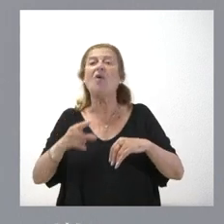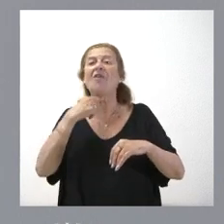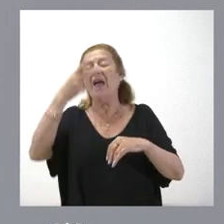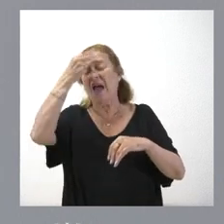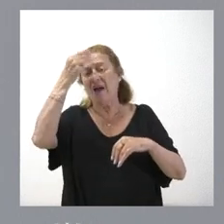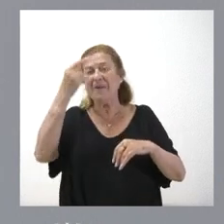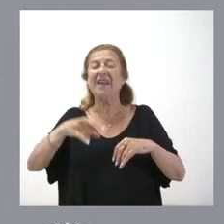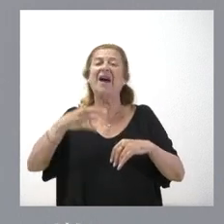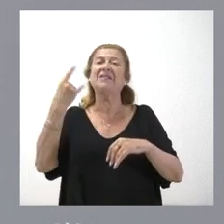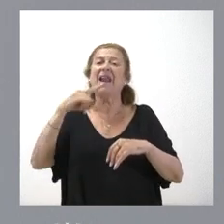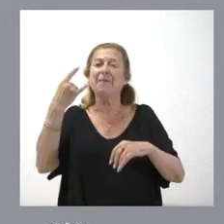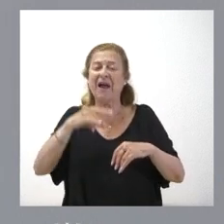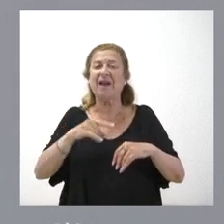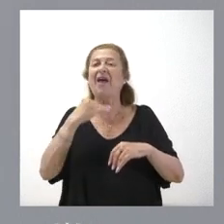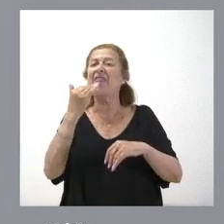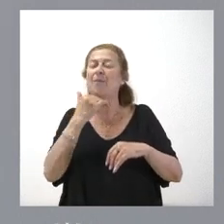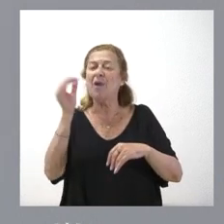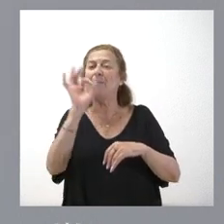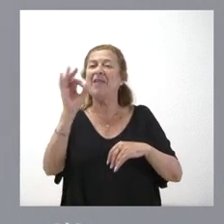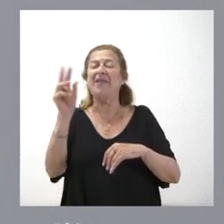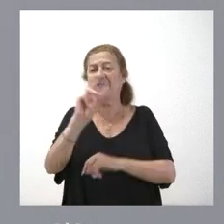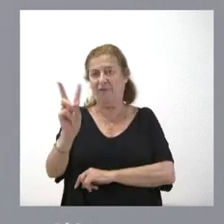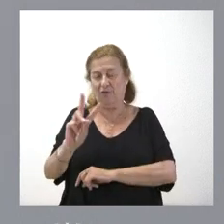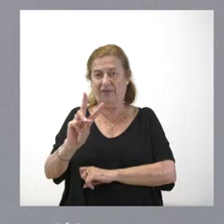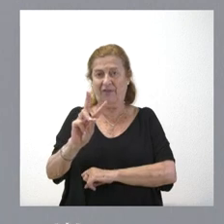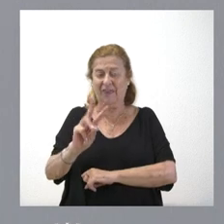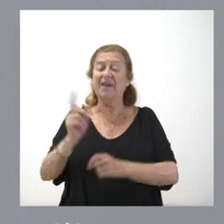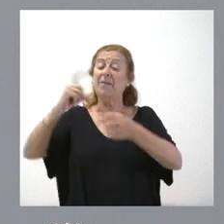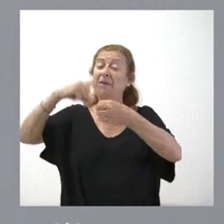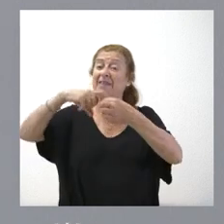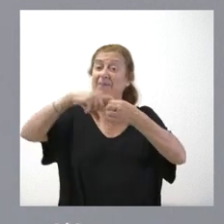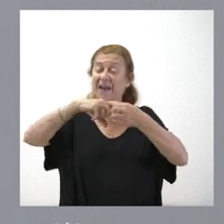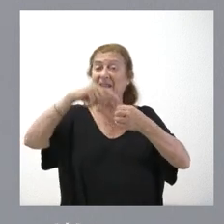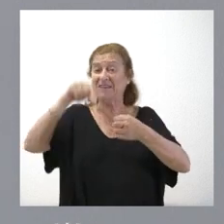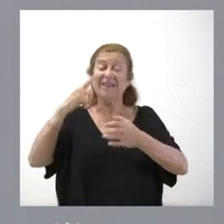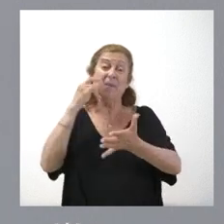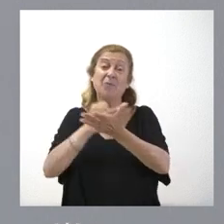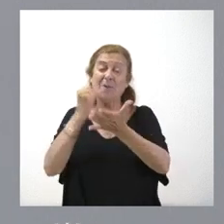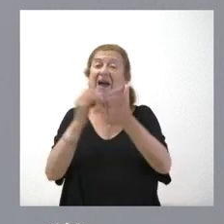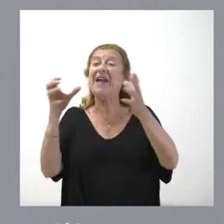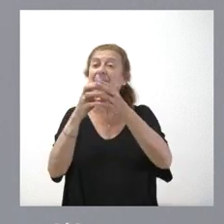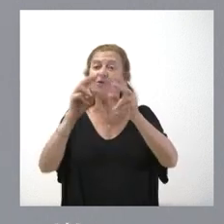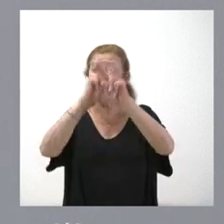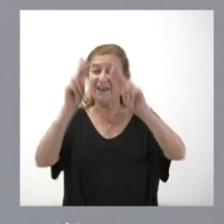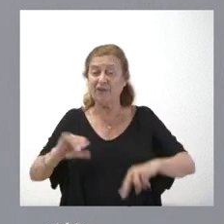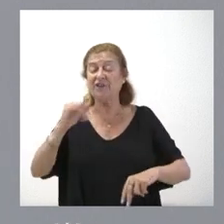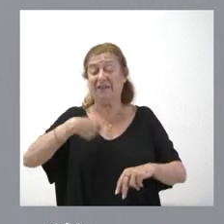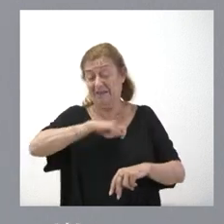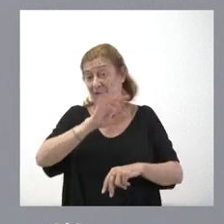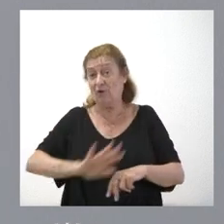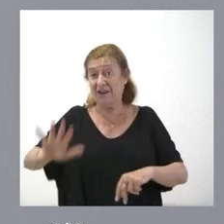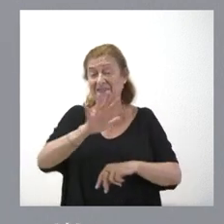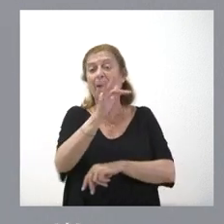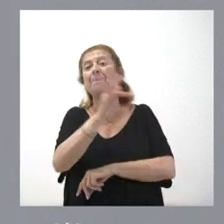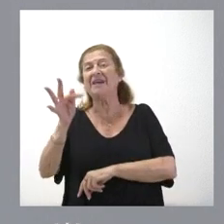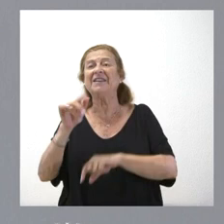Salamanca Zamora Palencia y vad oliz participarán en esta prueba equipos internacionales y nacionales además